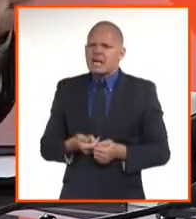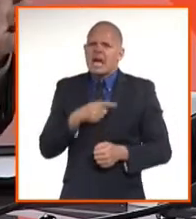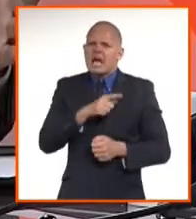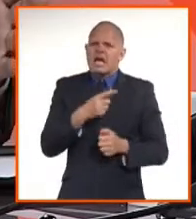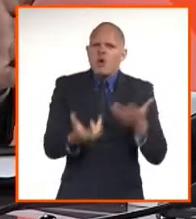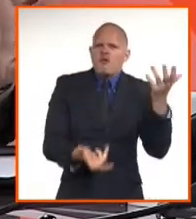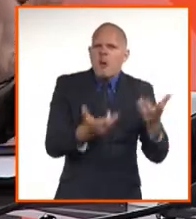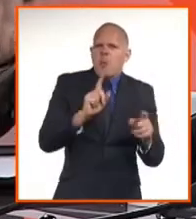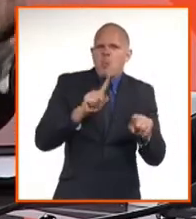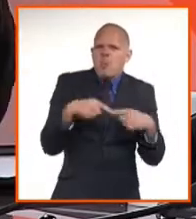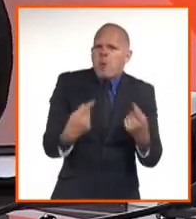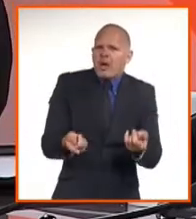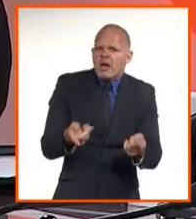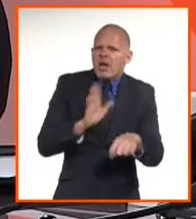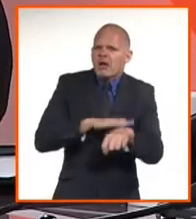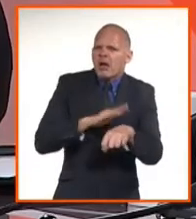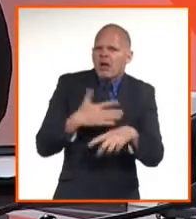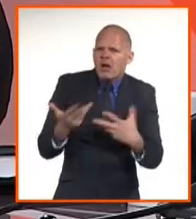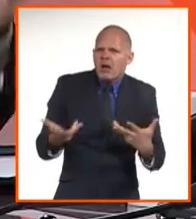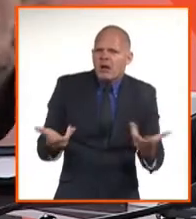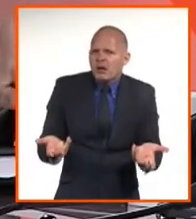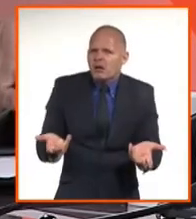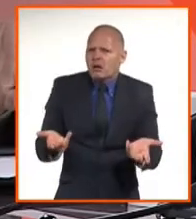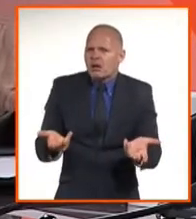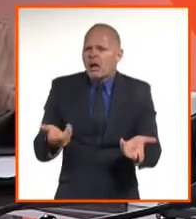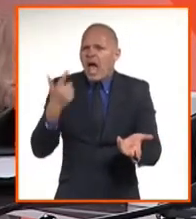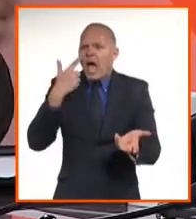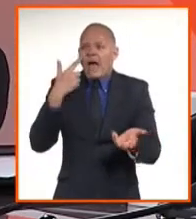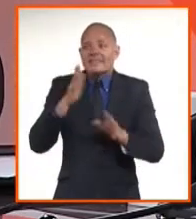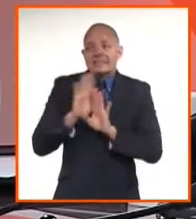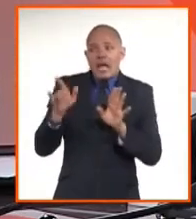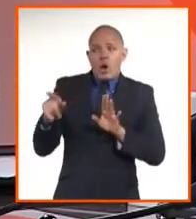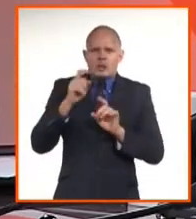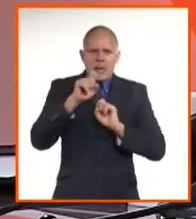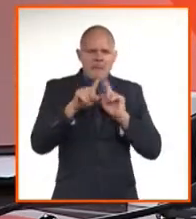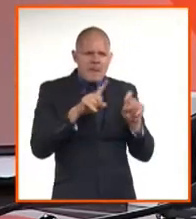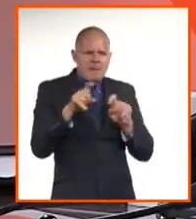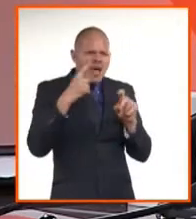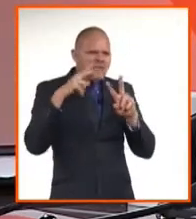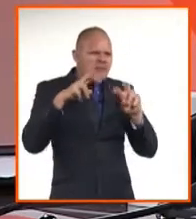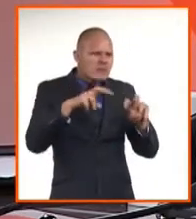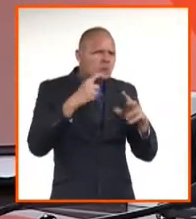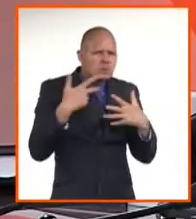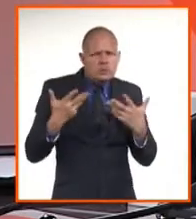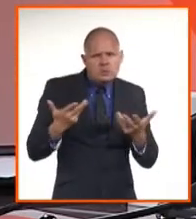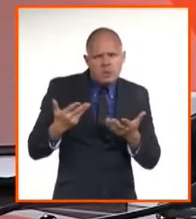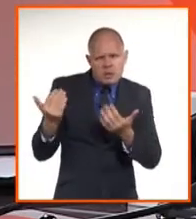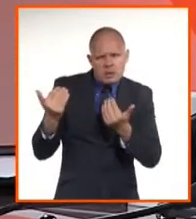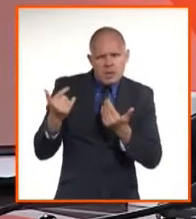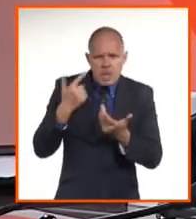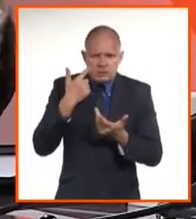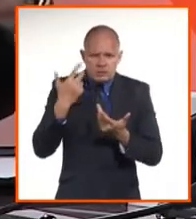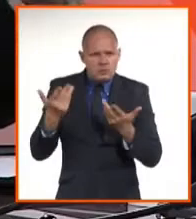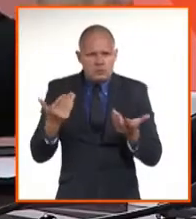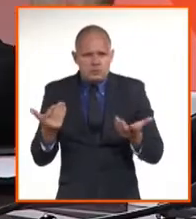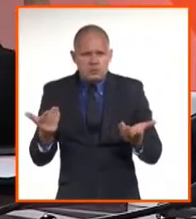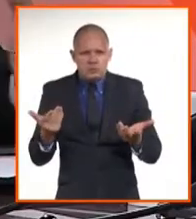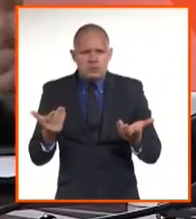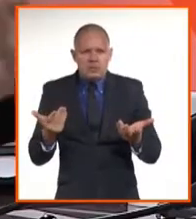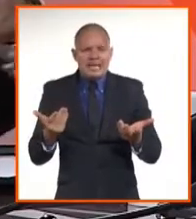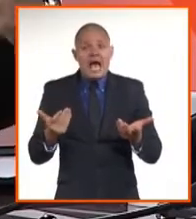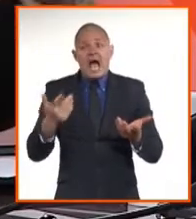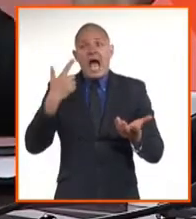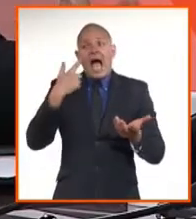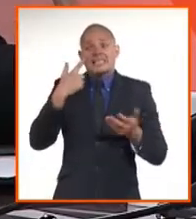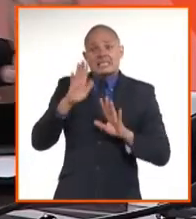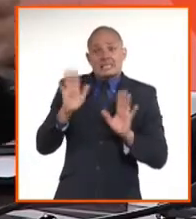del incendio en Felton 2? ¿Qué han determinado hasta ahora todas las investigaciones que allí ocurrieron? ¿En qué momento